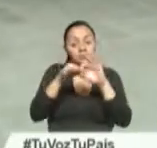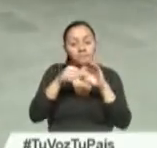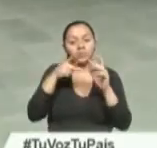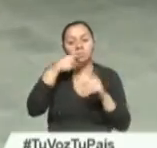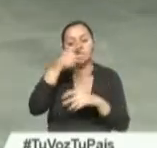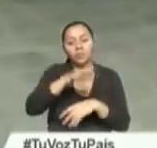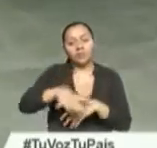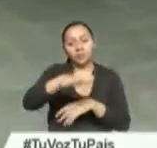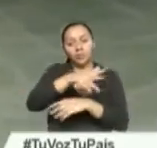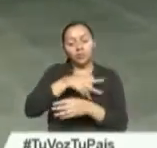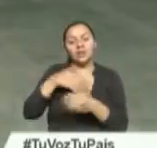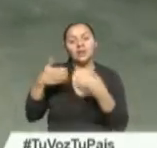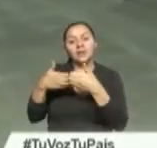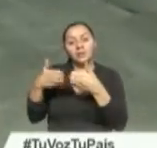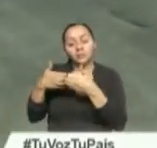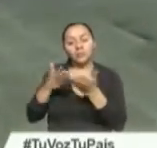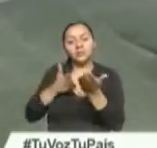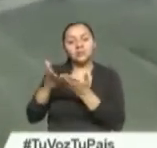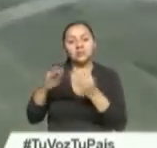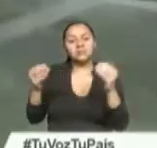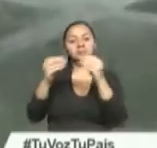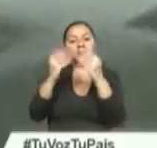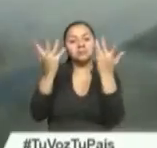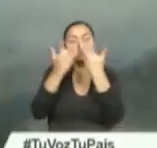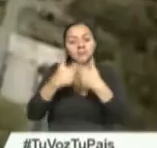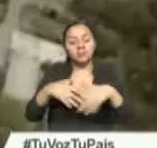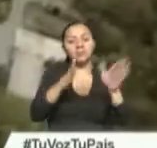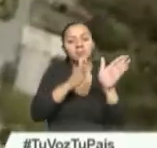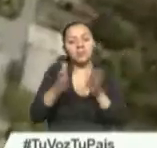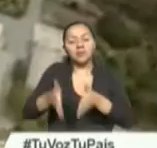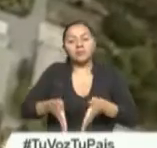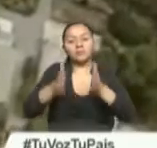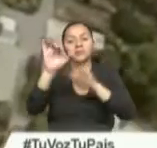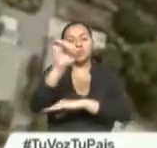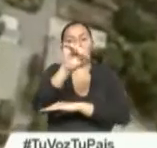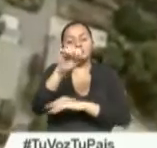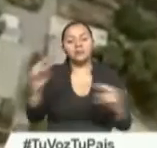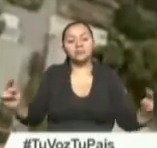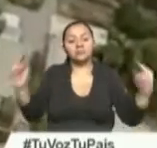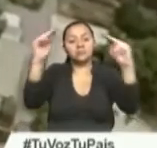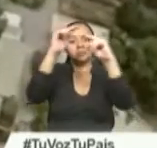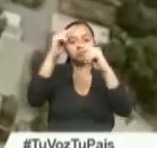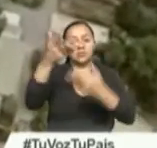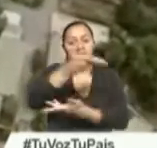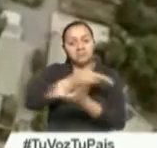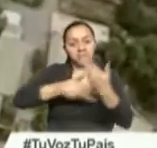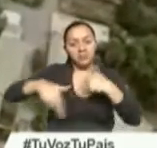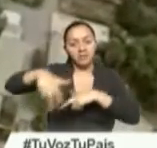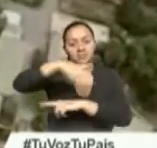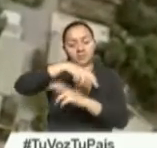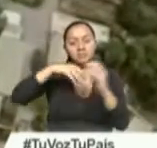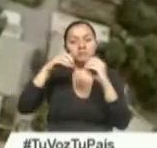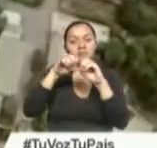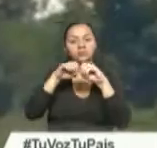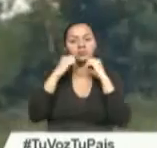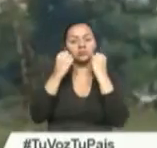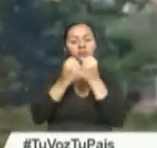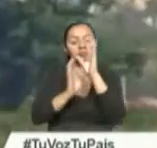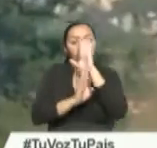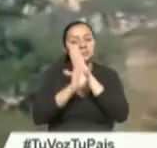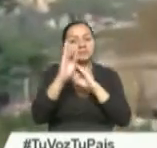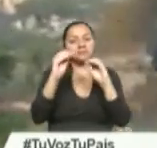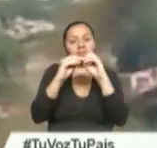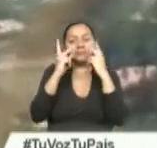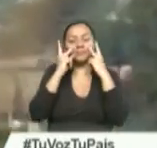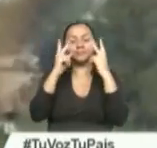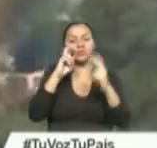públicos, equipamientos y servicios, articular el sistema vial y flujos peatonales, activar nuevas dinámicas sociales y desarrollar